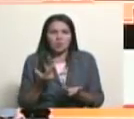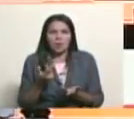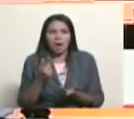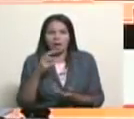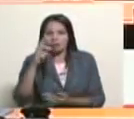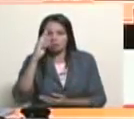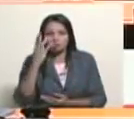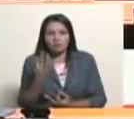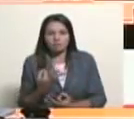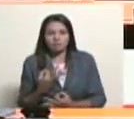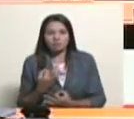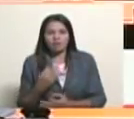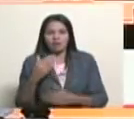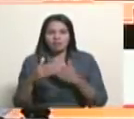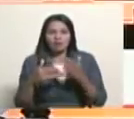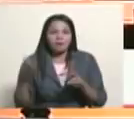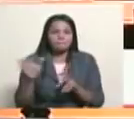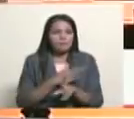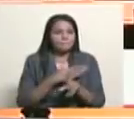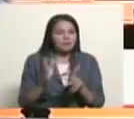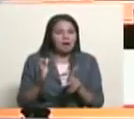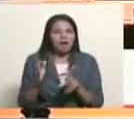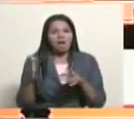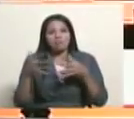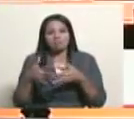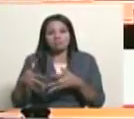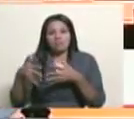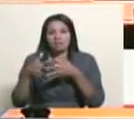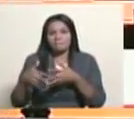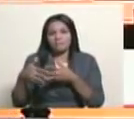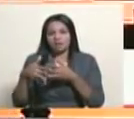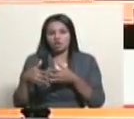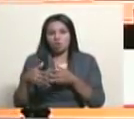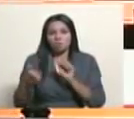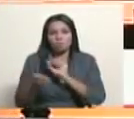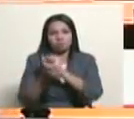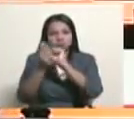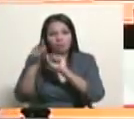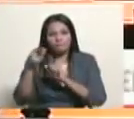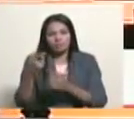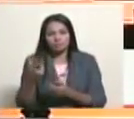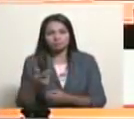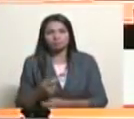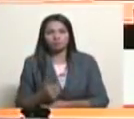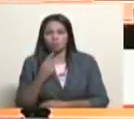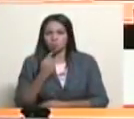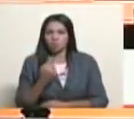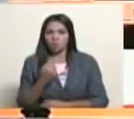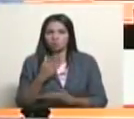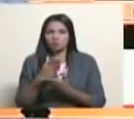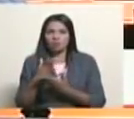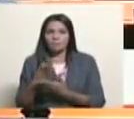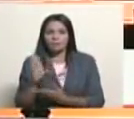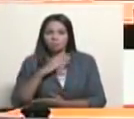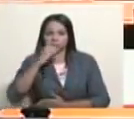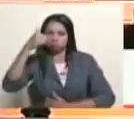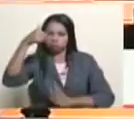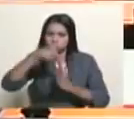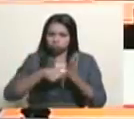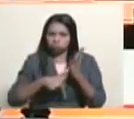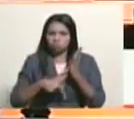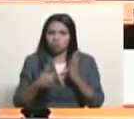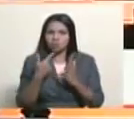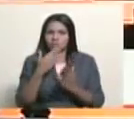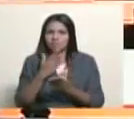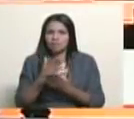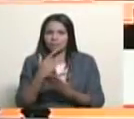racional. Cada agresión del imperio y de sus lacayos. Yo digo, desde mis adentros,